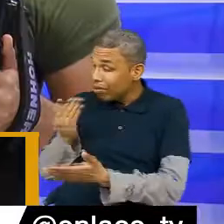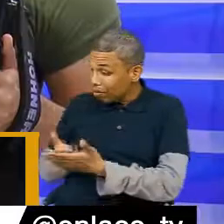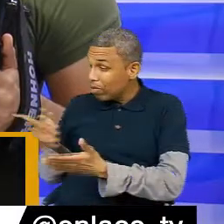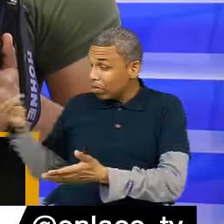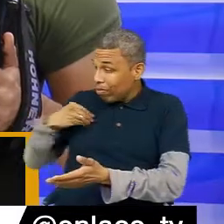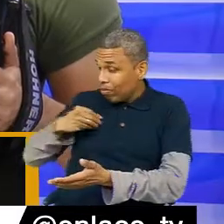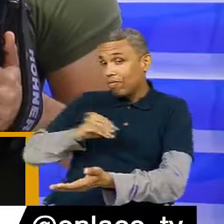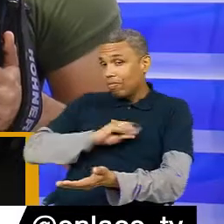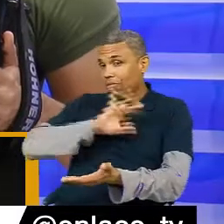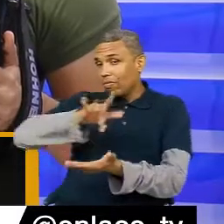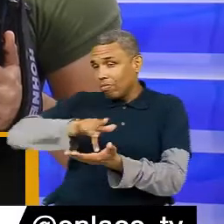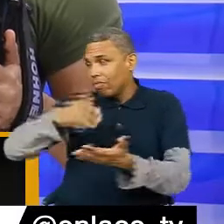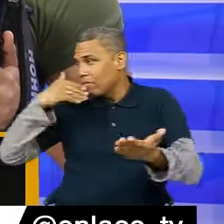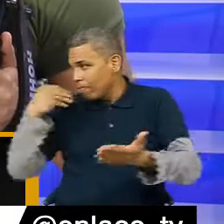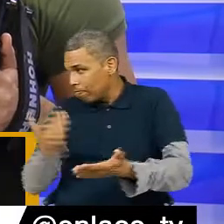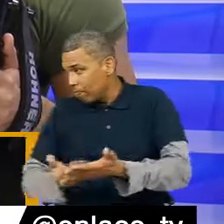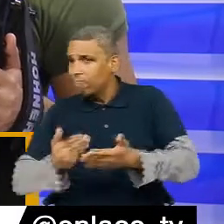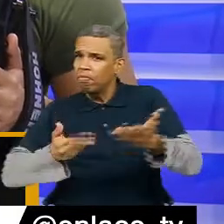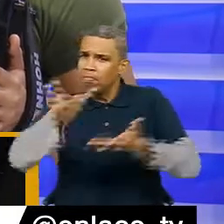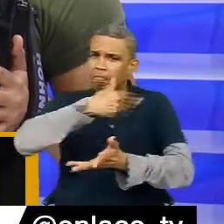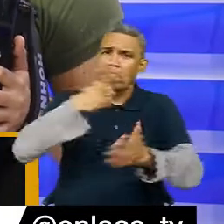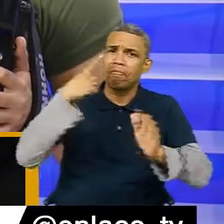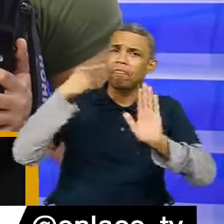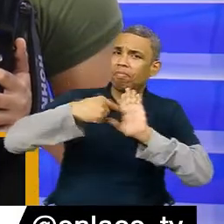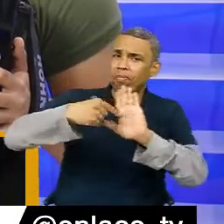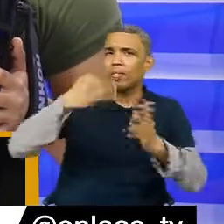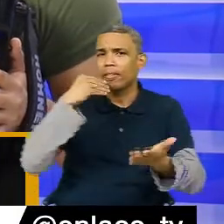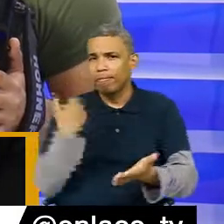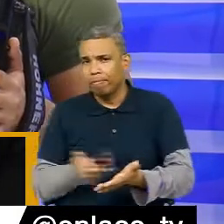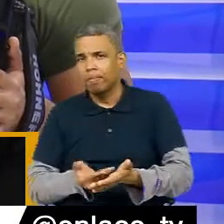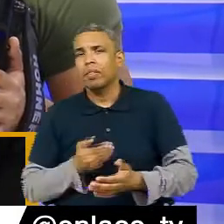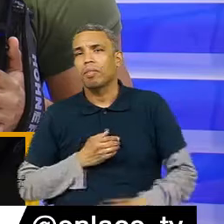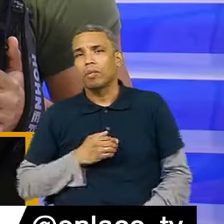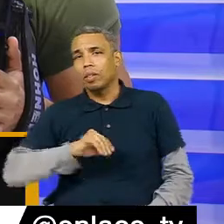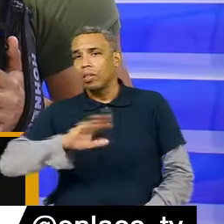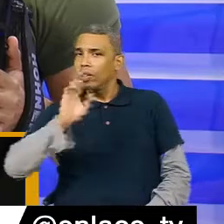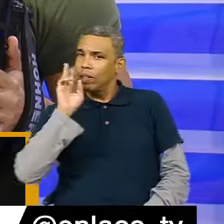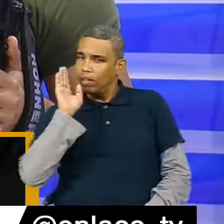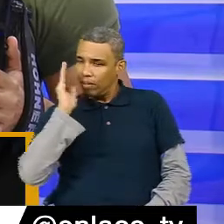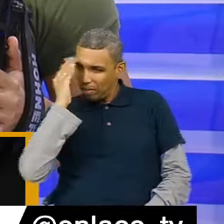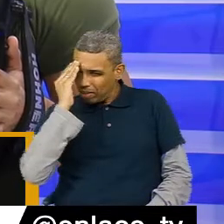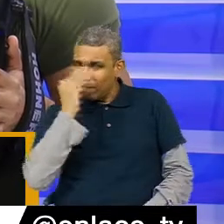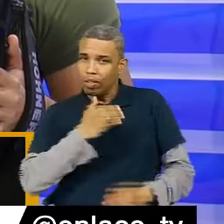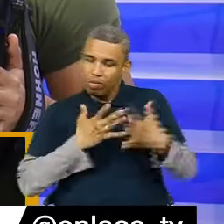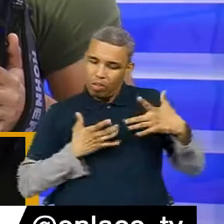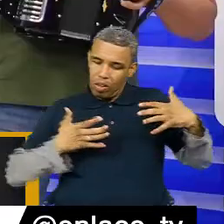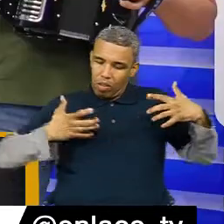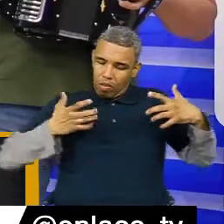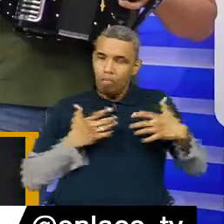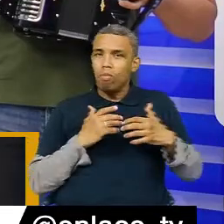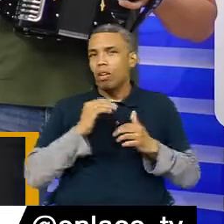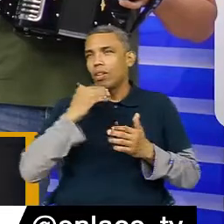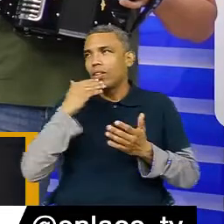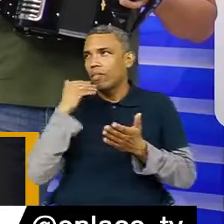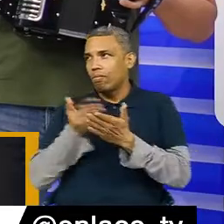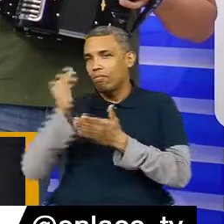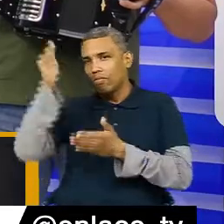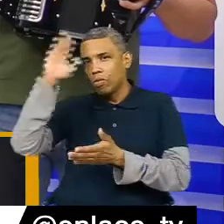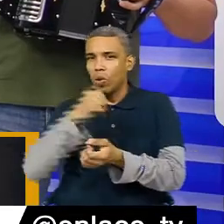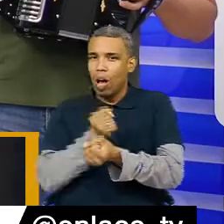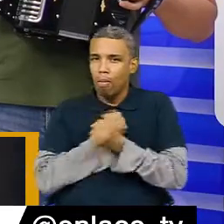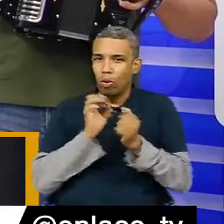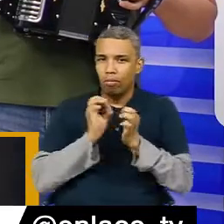que interactuemos con ustedes los televidentes y pronto van a saber más de Michel y Javier, la nueva tendencia del vallenato con Amor Bendito. Con buena música y buena compañía